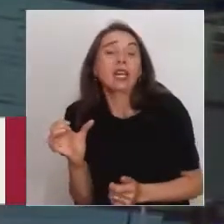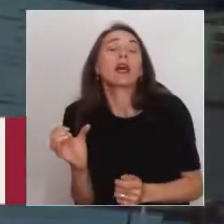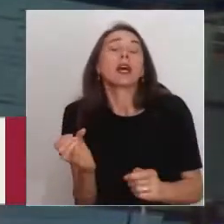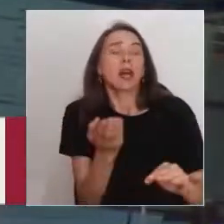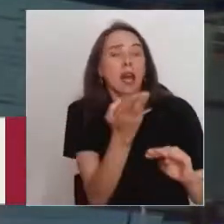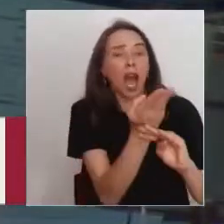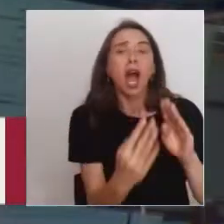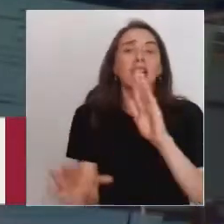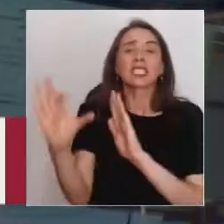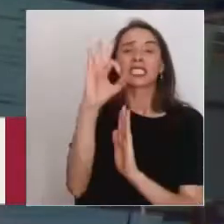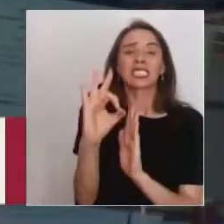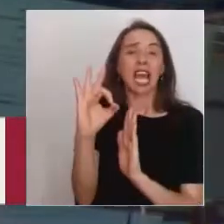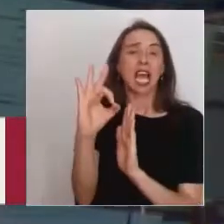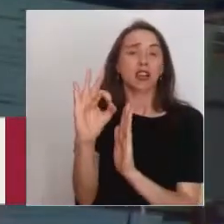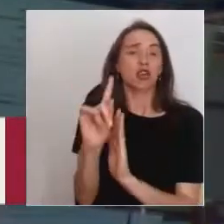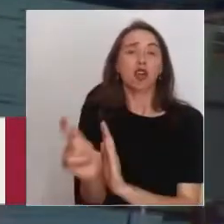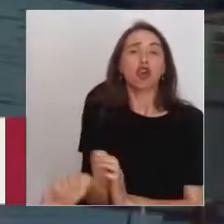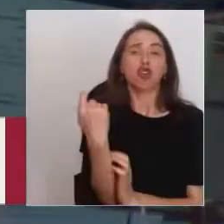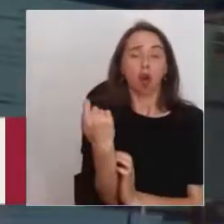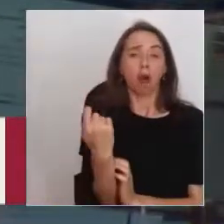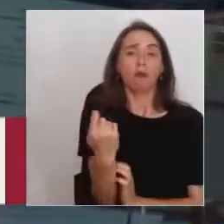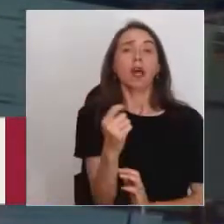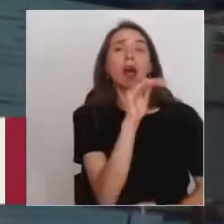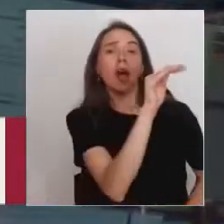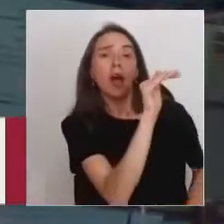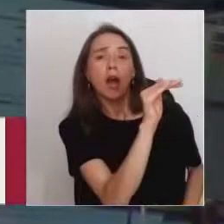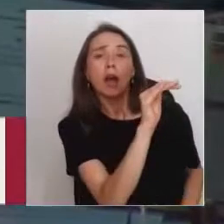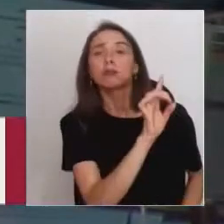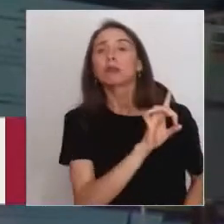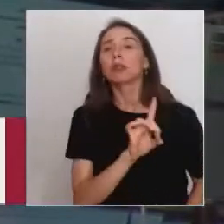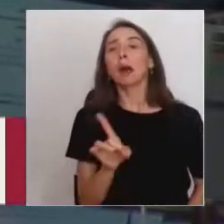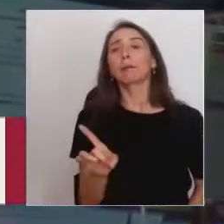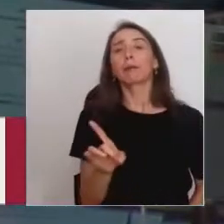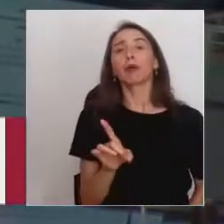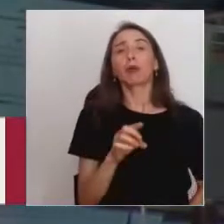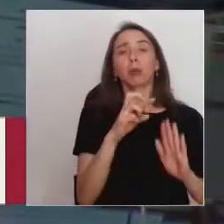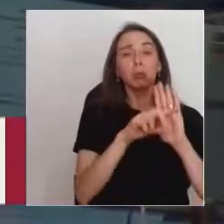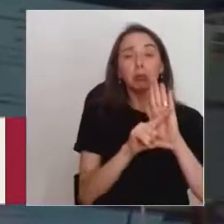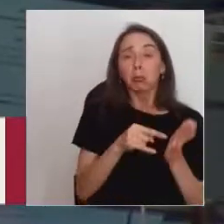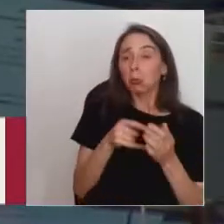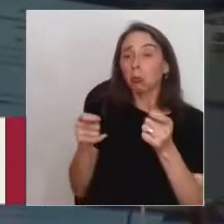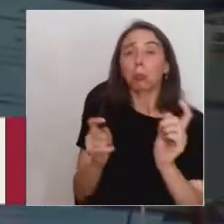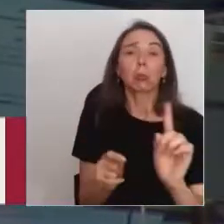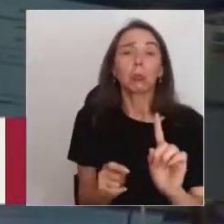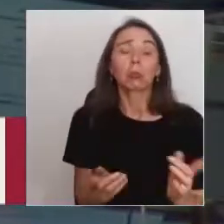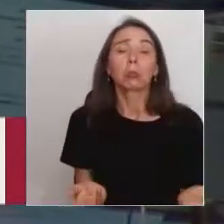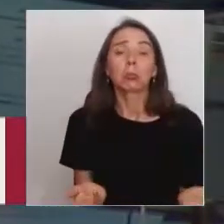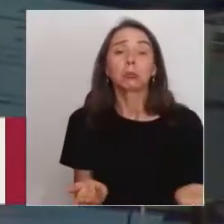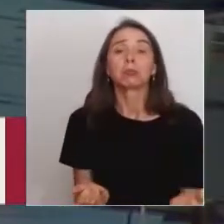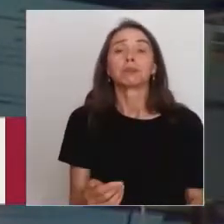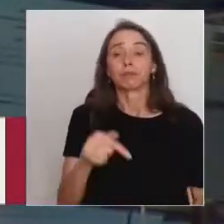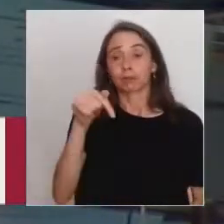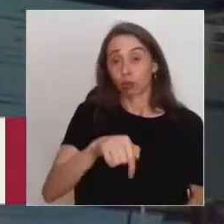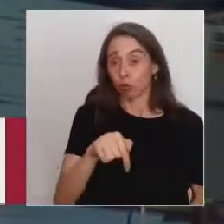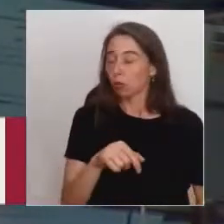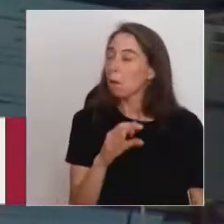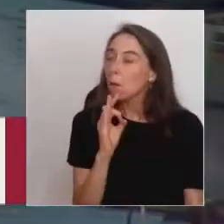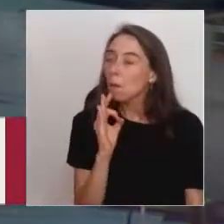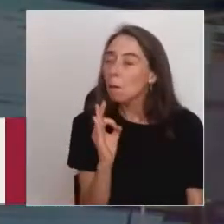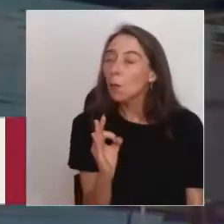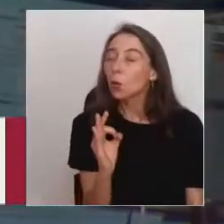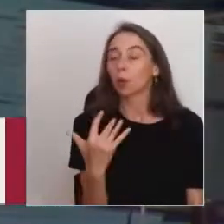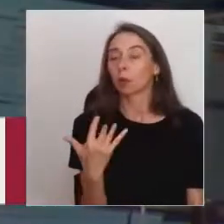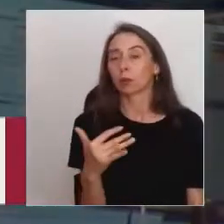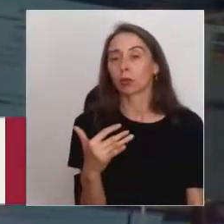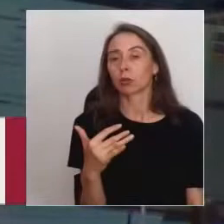lamentablemente tampoco tuvo cabida esa iniciativa por lo tanto hoy es muy importante pues escuchado